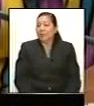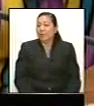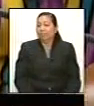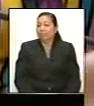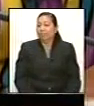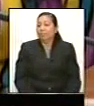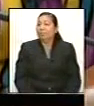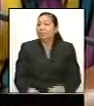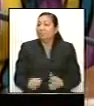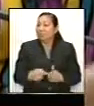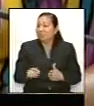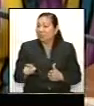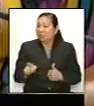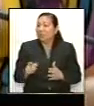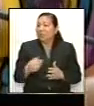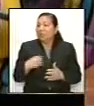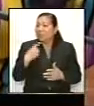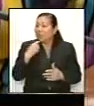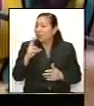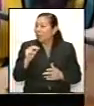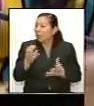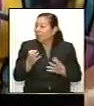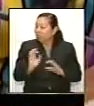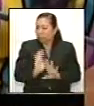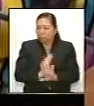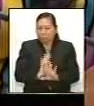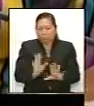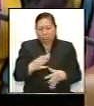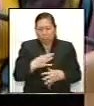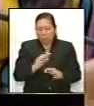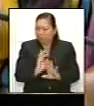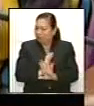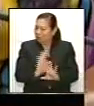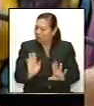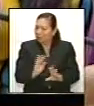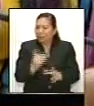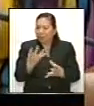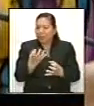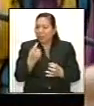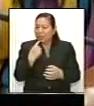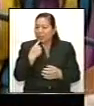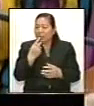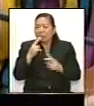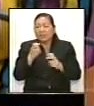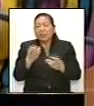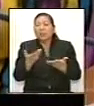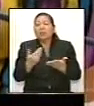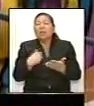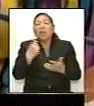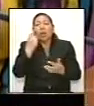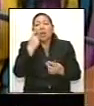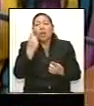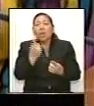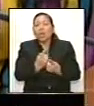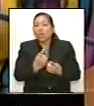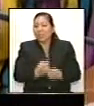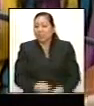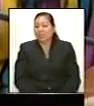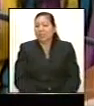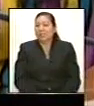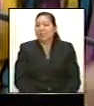eso fue lo que hice. Saliendo de ahí le dije que no quería, que nunca estuve interesada, que solamente quería averiguar dónde me conocía, pero